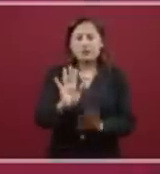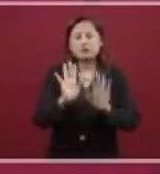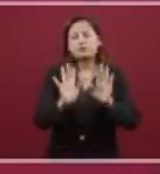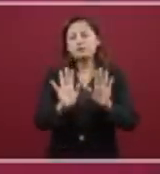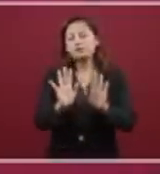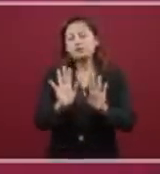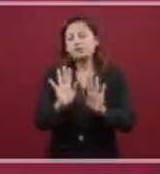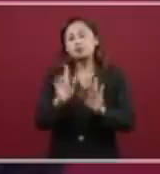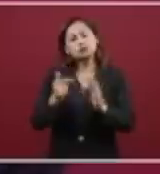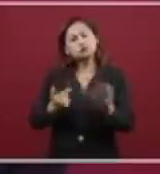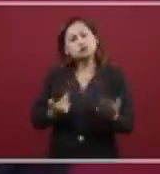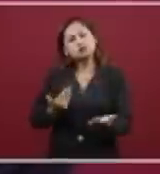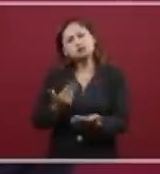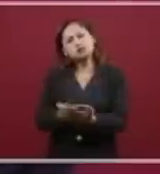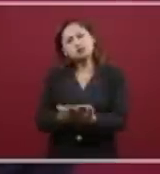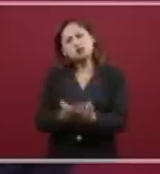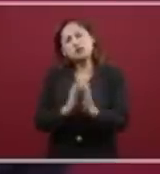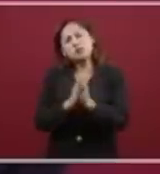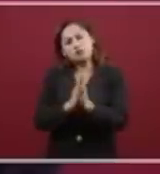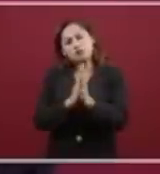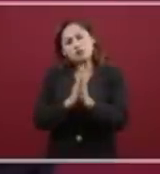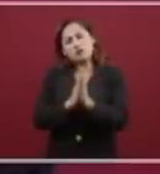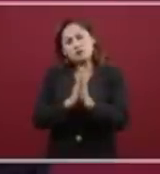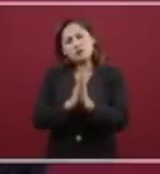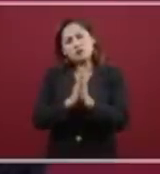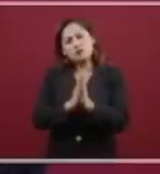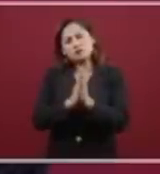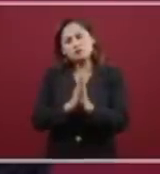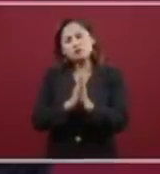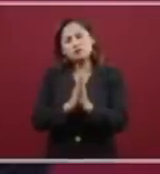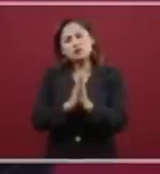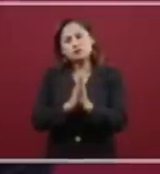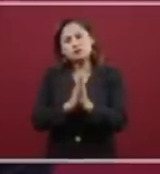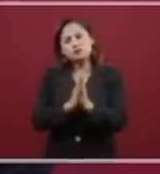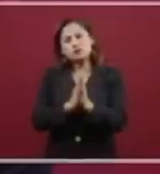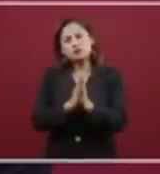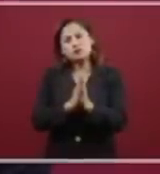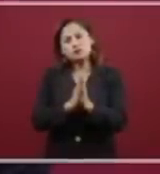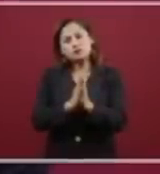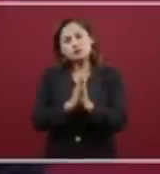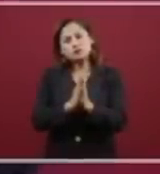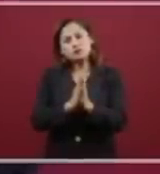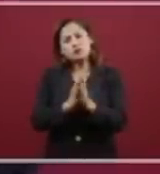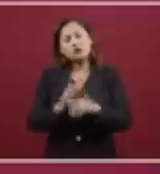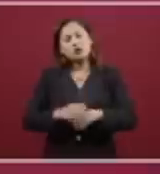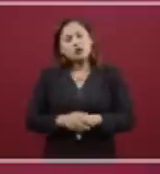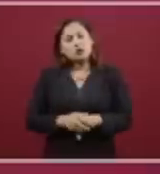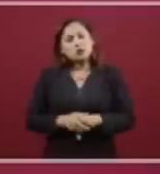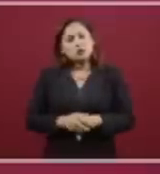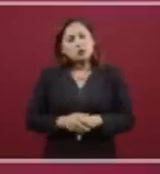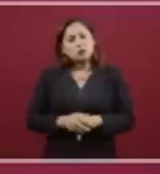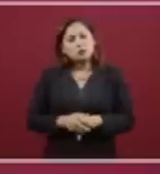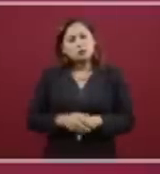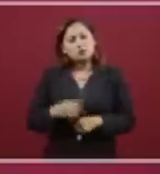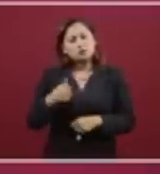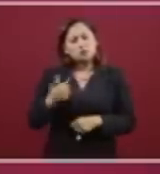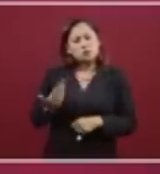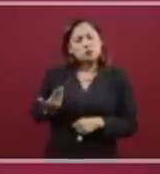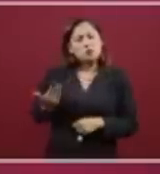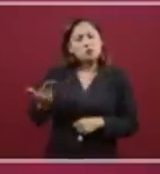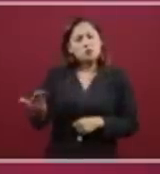esté busque la forma incluso hablando con